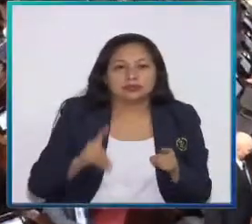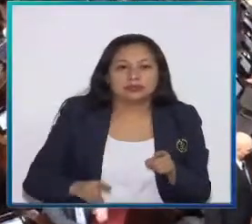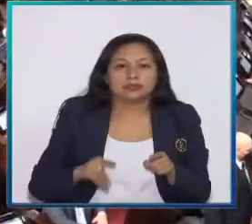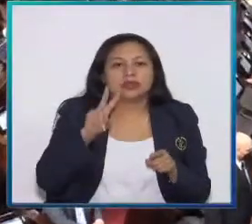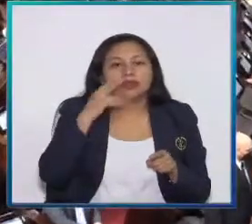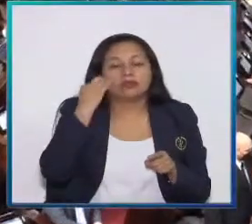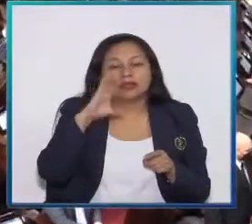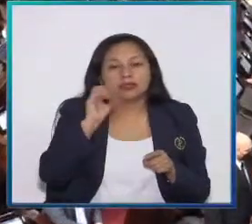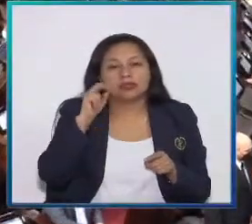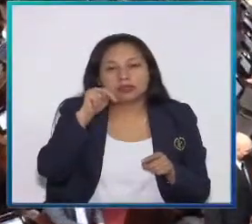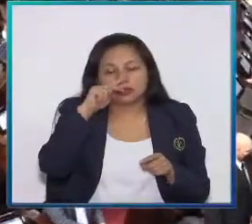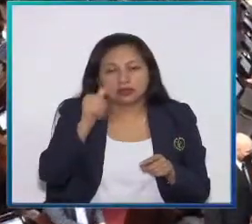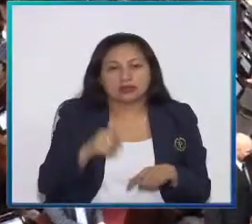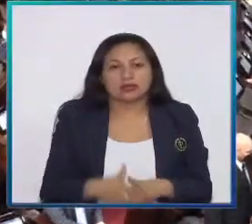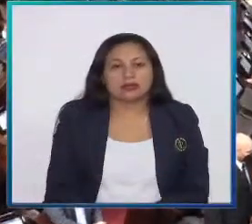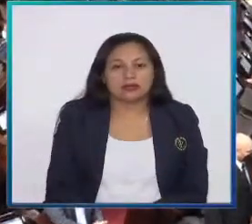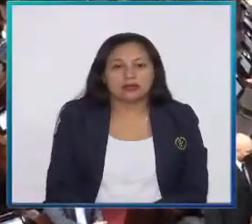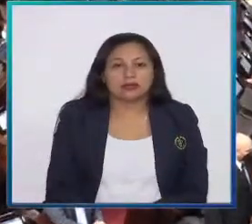diputada Vicenta Jerónimo.